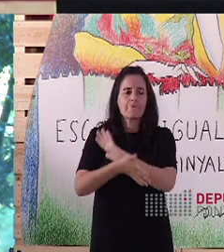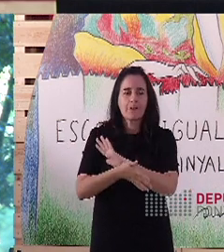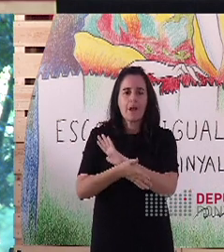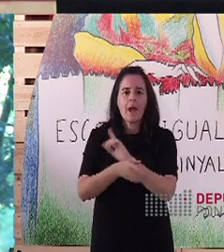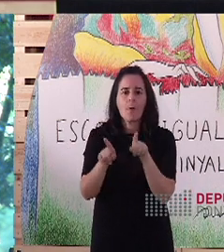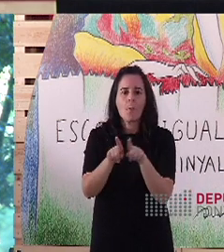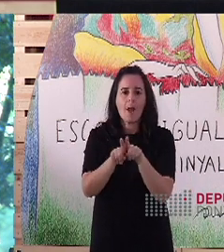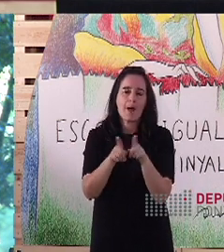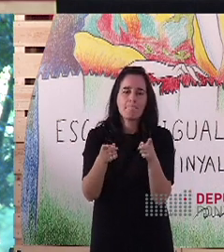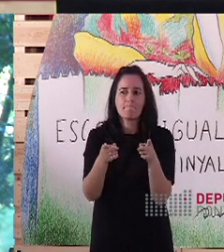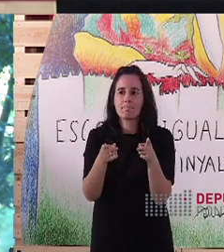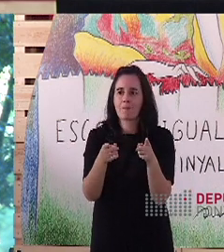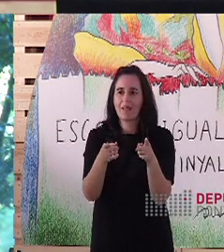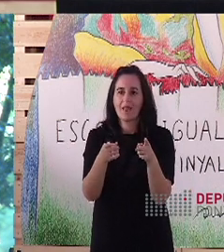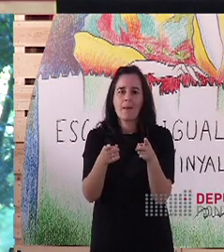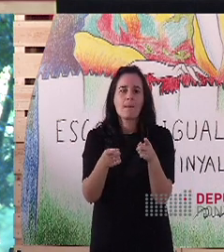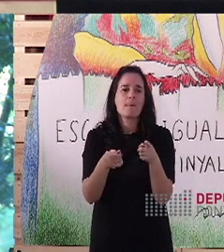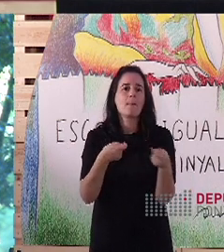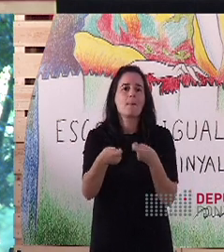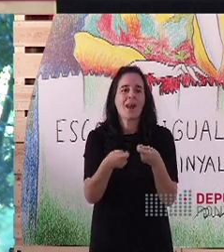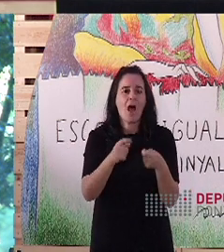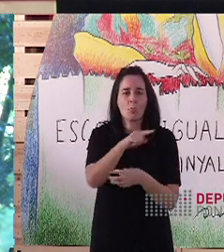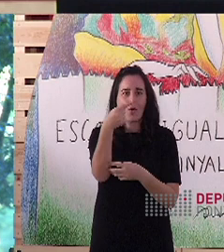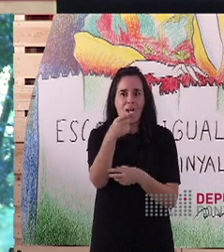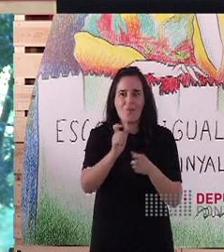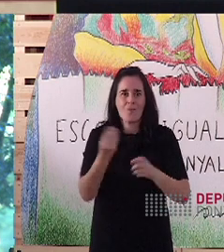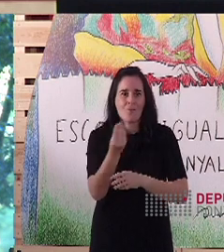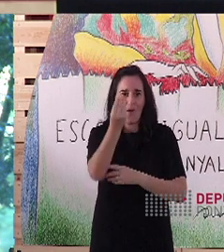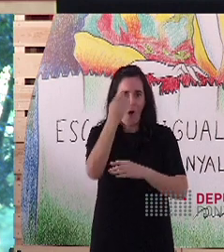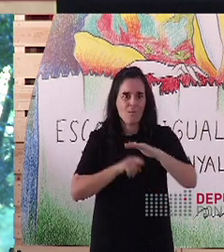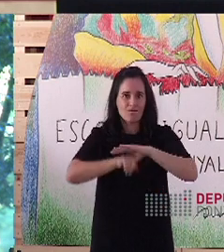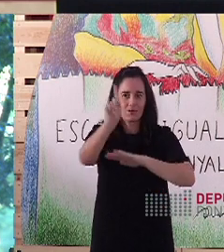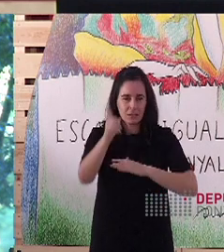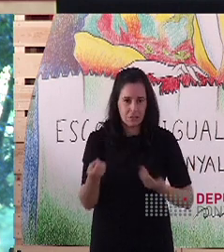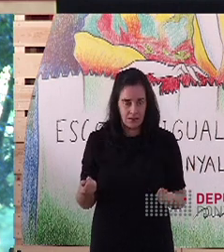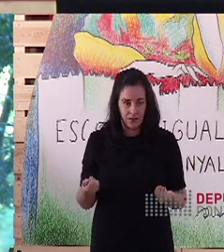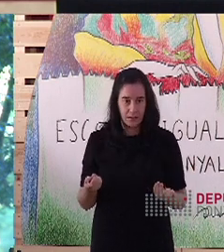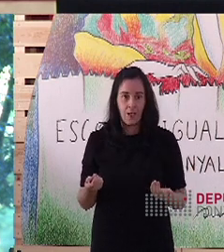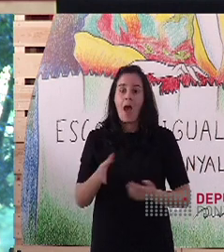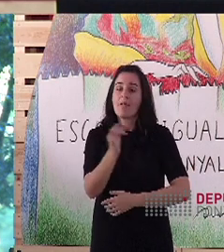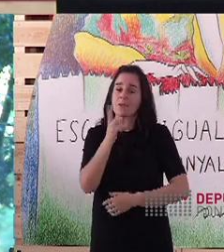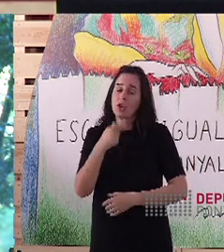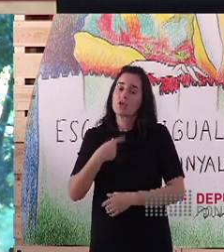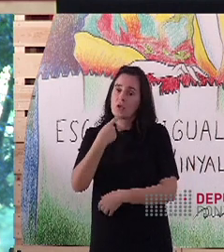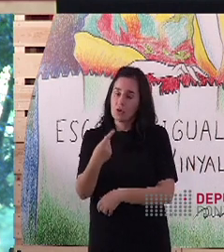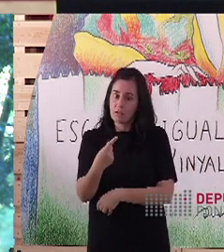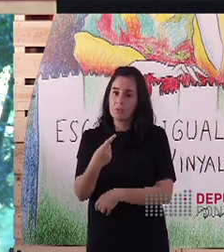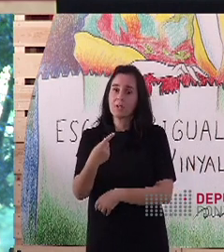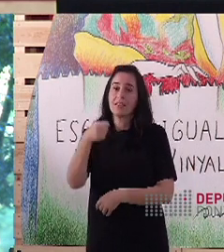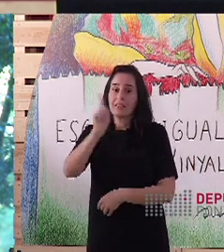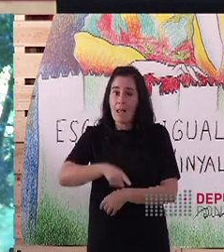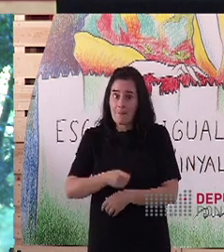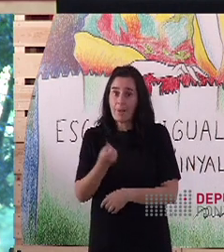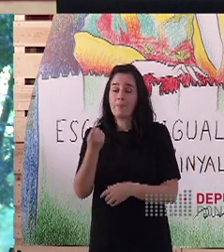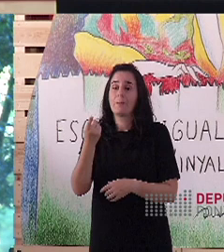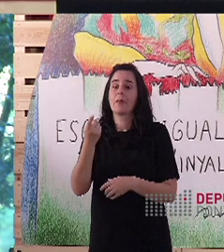una reactivación del mercado inmobiliario. Además, hago un inciso para deciros que se está produciendo un